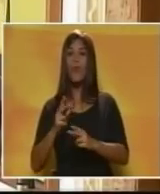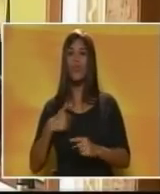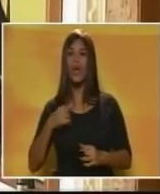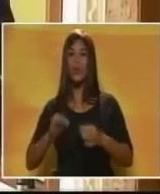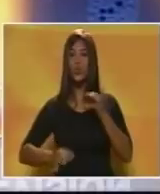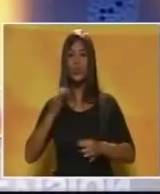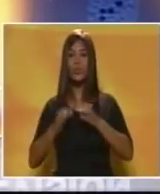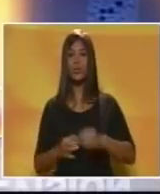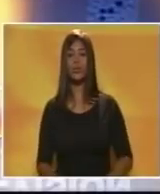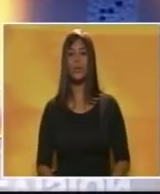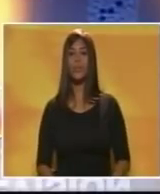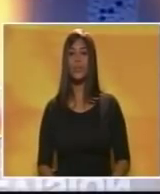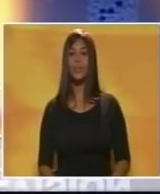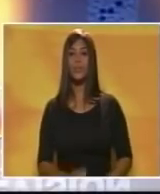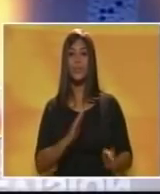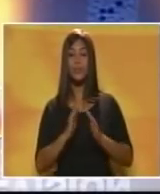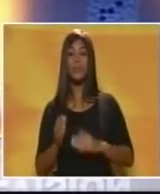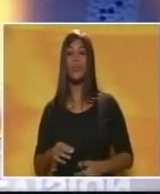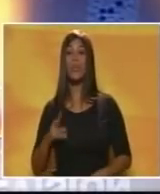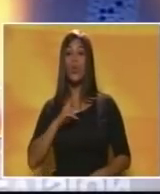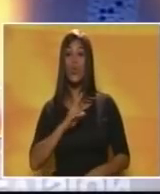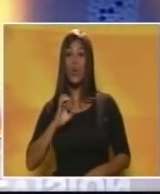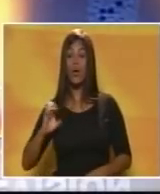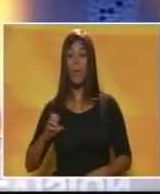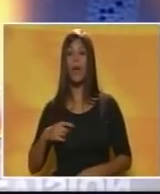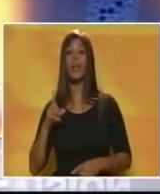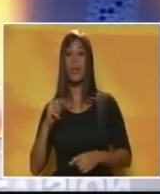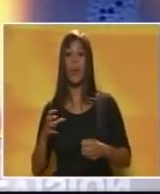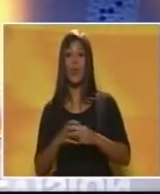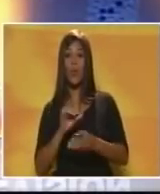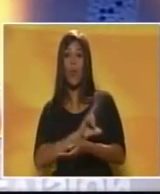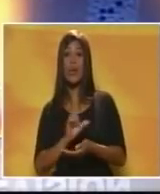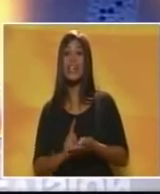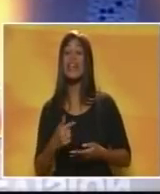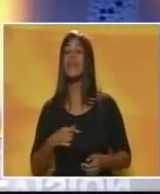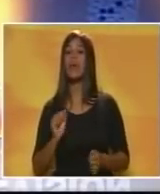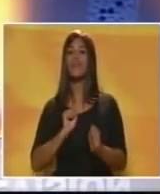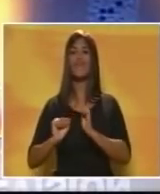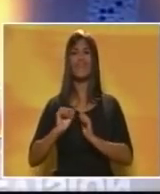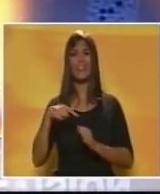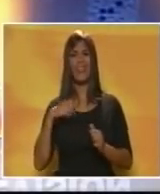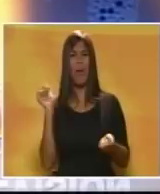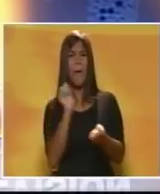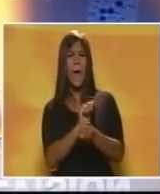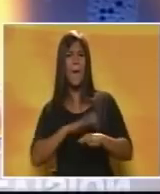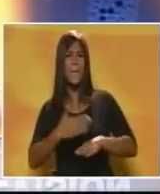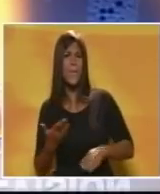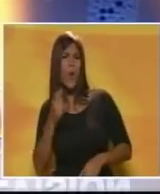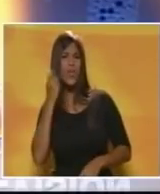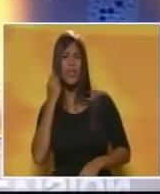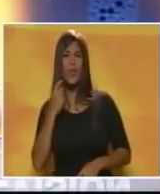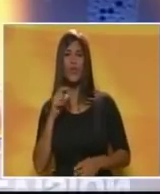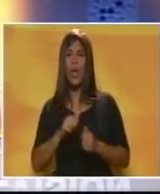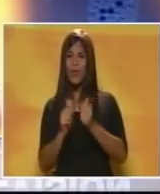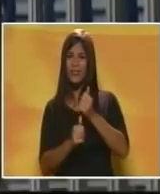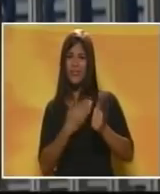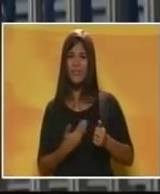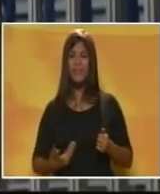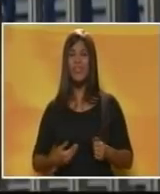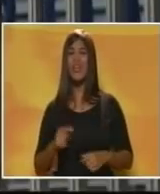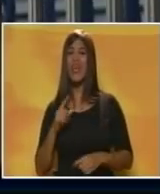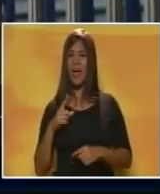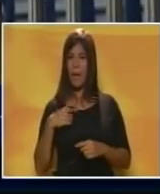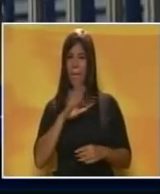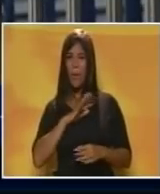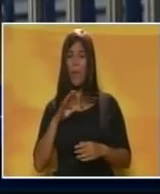Twitter. La Unión Europea y el Grupo de Lima condenaron la detención del primer vicepresidente de la Asamblea Nacional, Edgar Zambrano. Fuentes